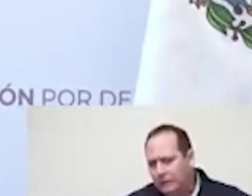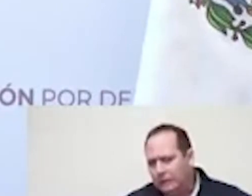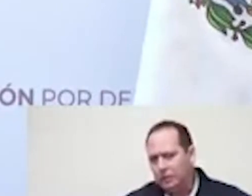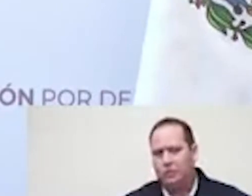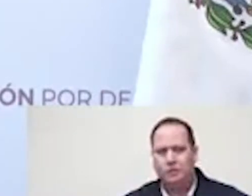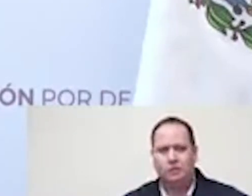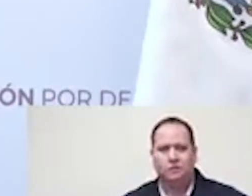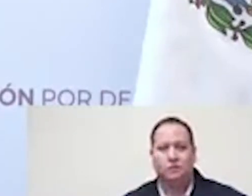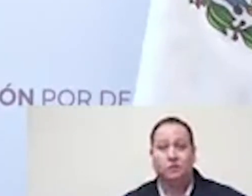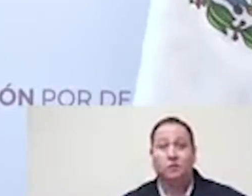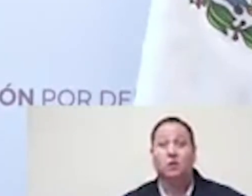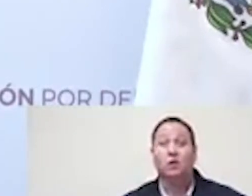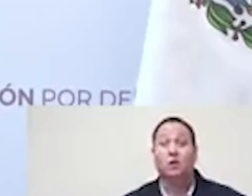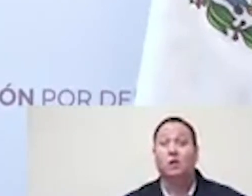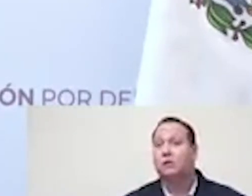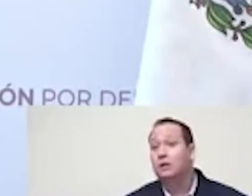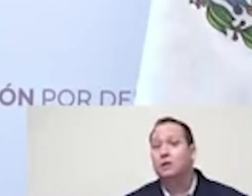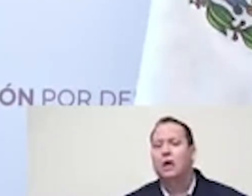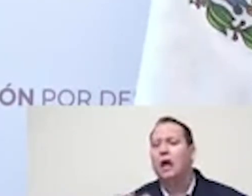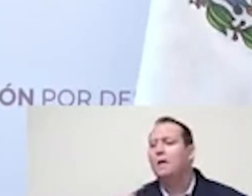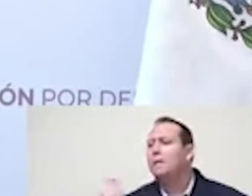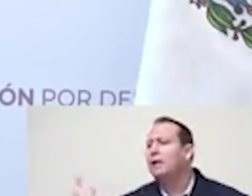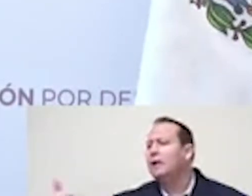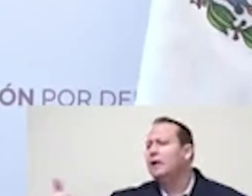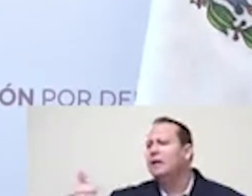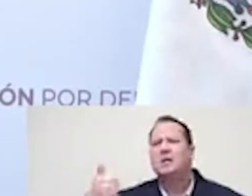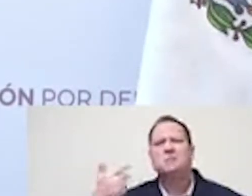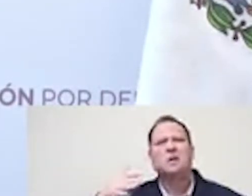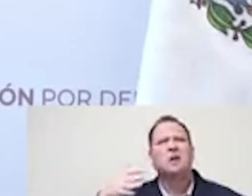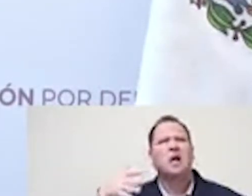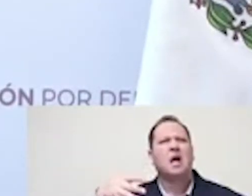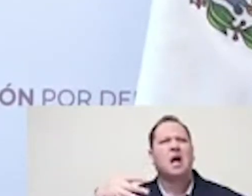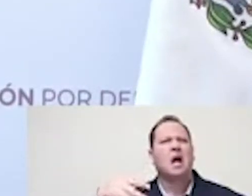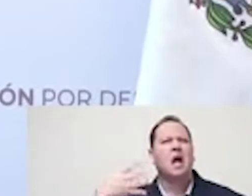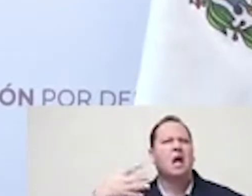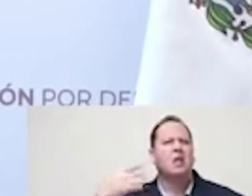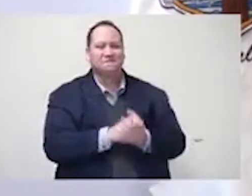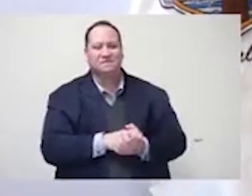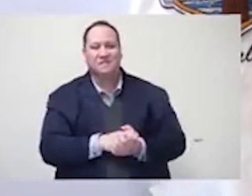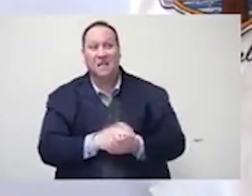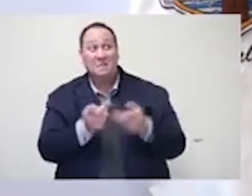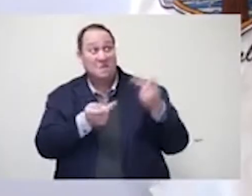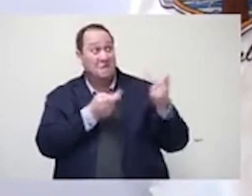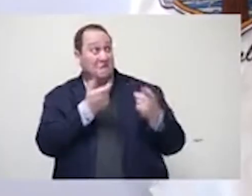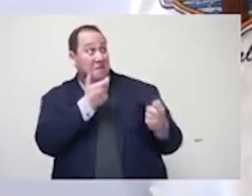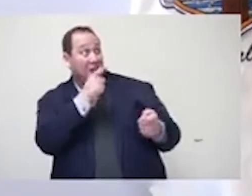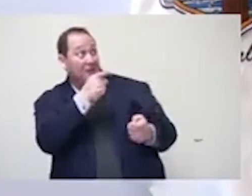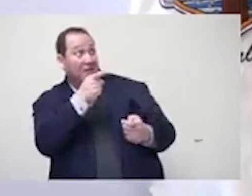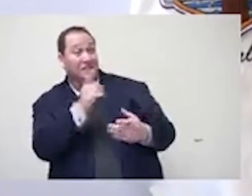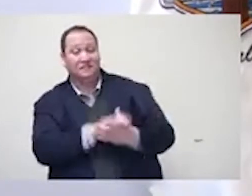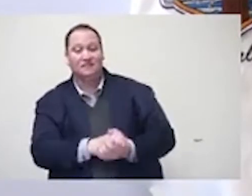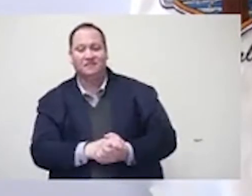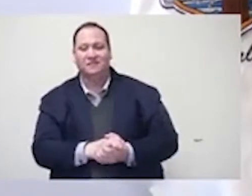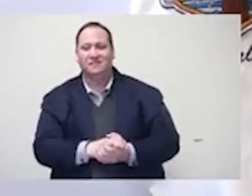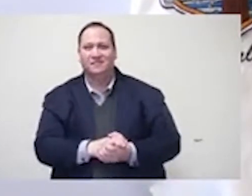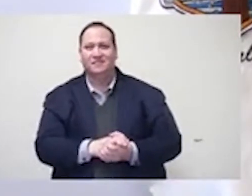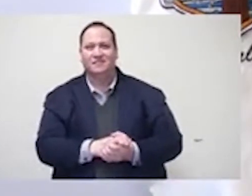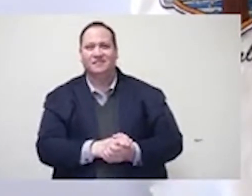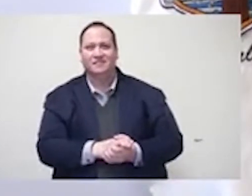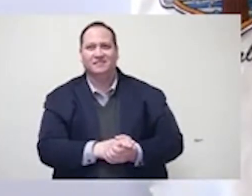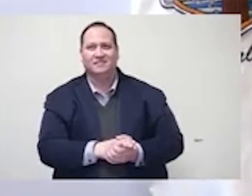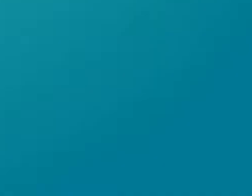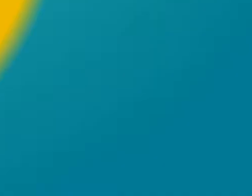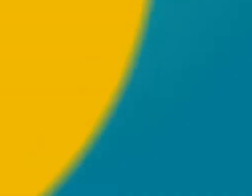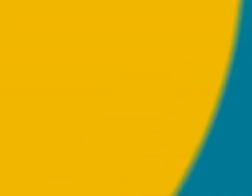acudió esto luego de que trascendiera de que uno de los directores había asistido para primer sistema gratis se reportó Carolina